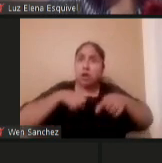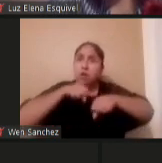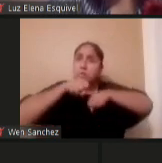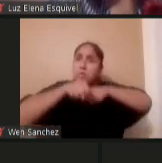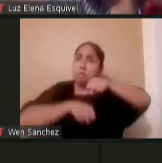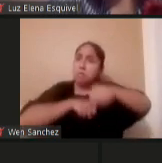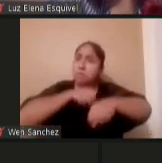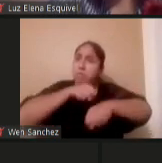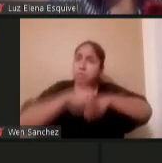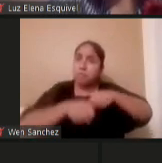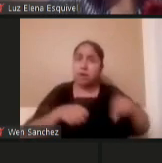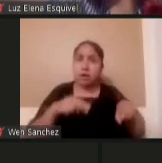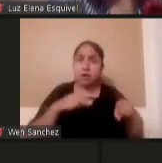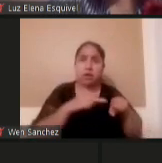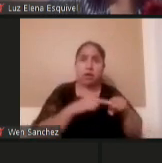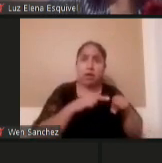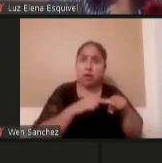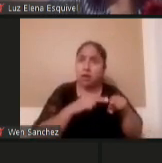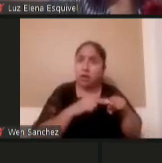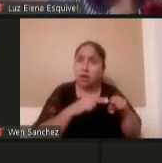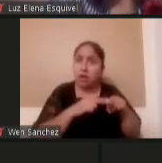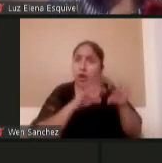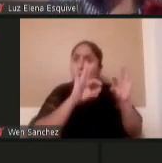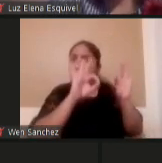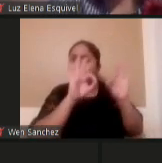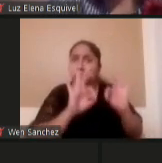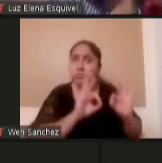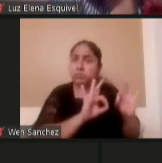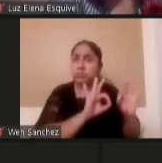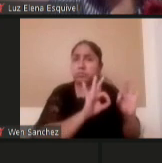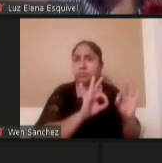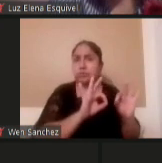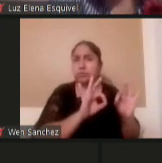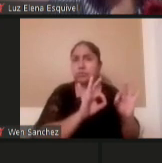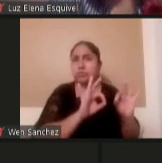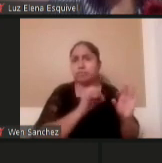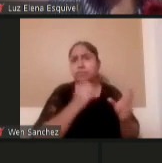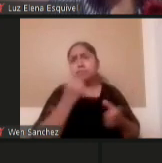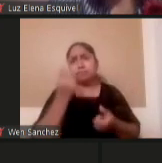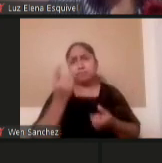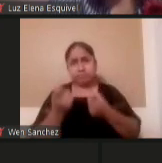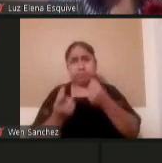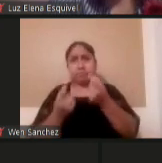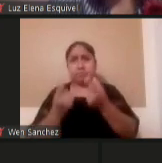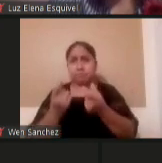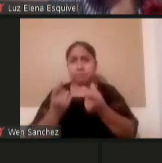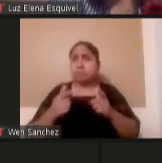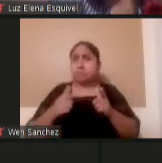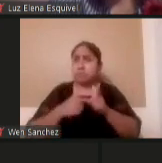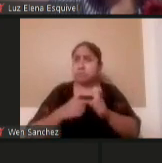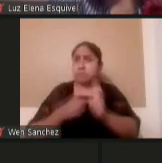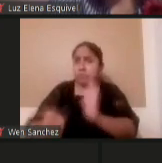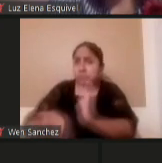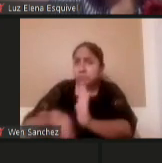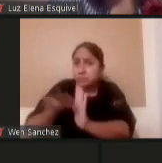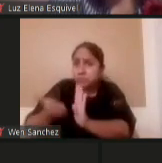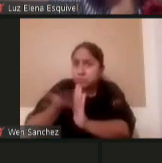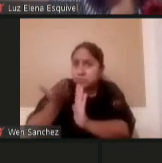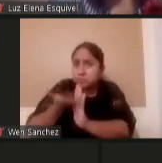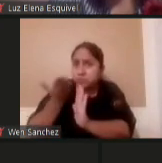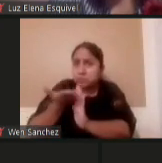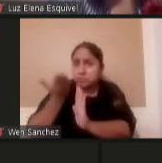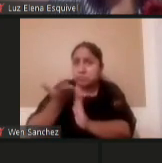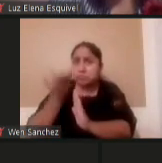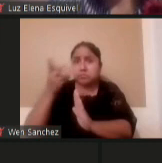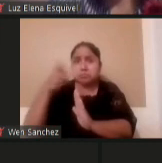obras que se siguen aprobando y construyendo en las que claramente se discrimina el libre tránsito de personas con discapacidad, de ciclistas